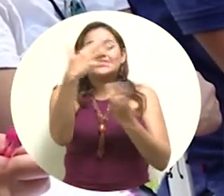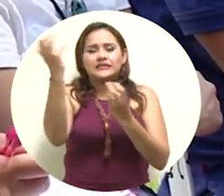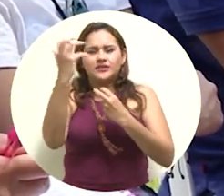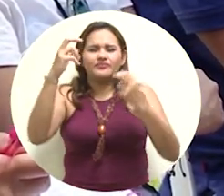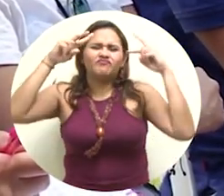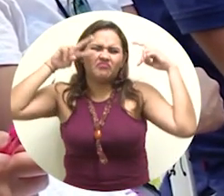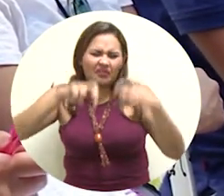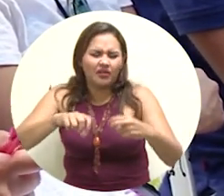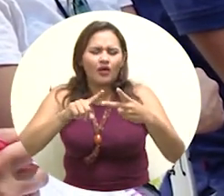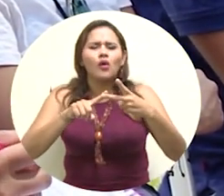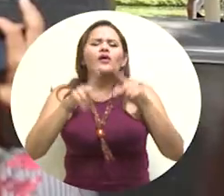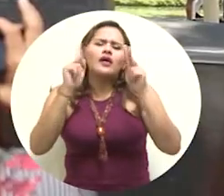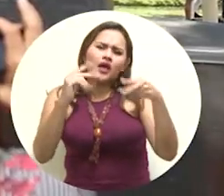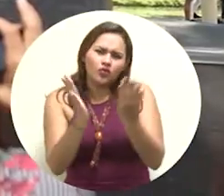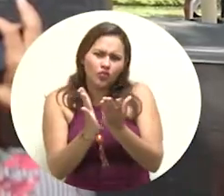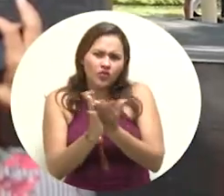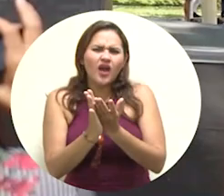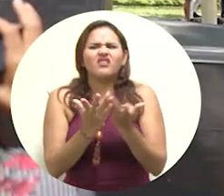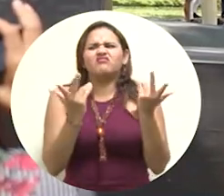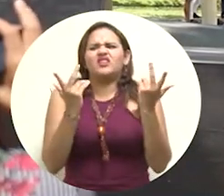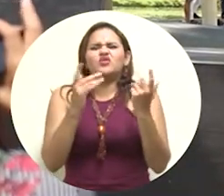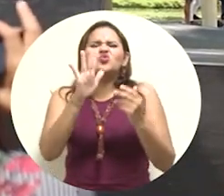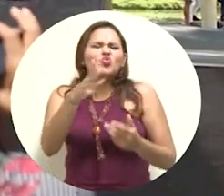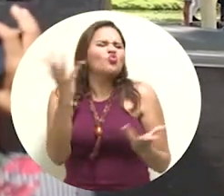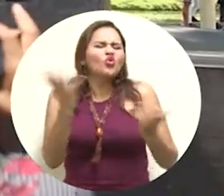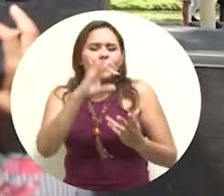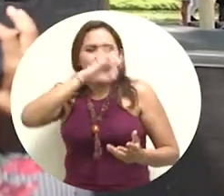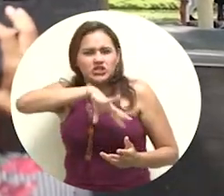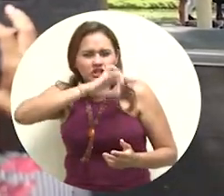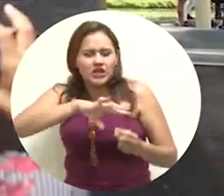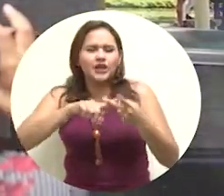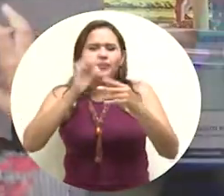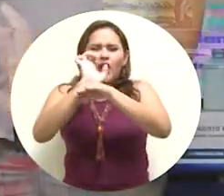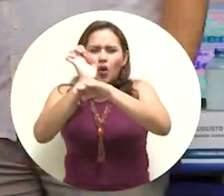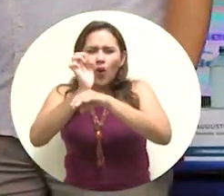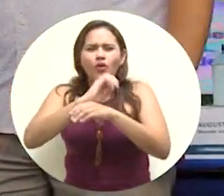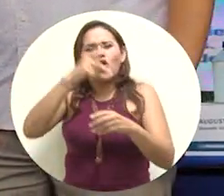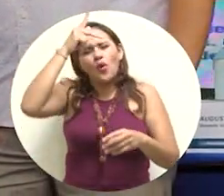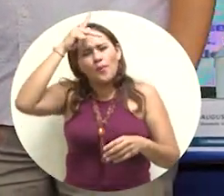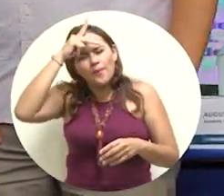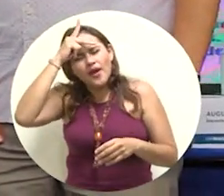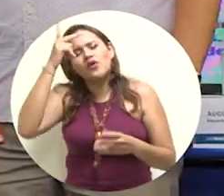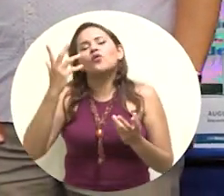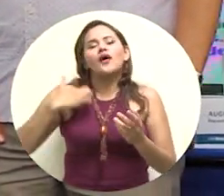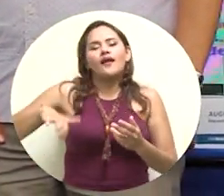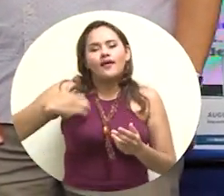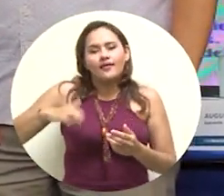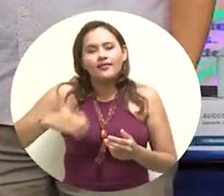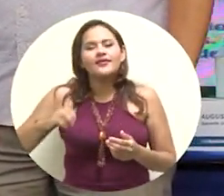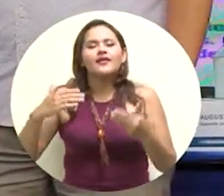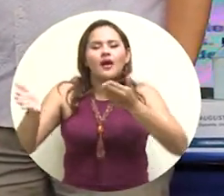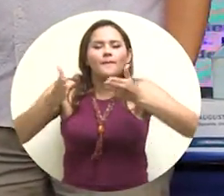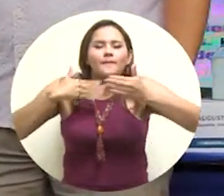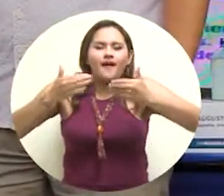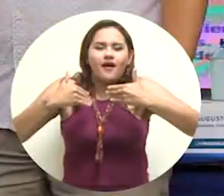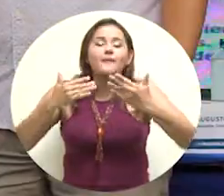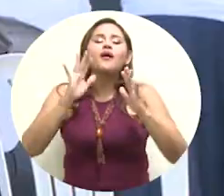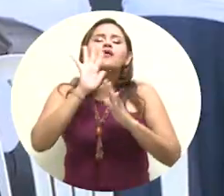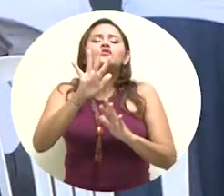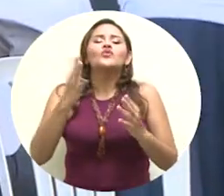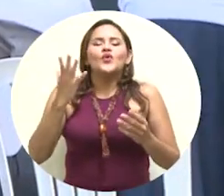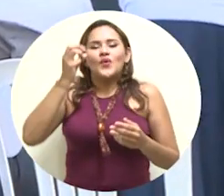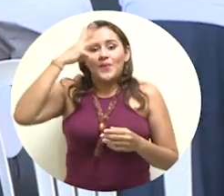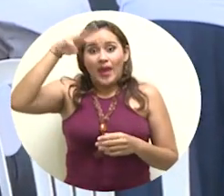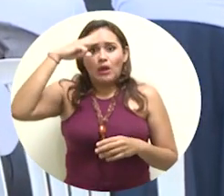investigadores, estudiantes y académicos de Chile, Perú, Ecuador, Argentina, España, Panamá y México se dieron cita en